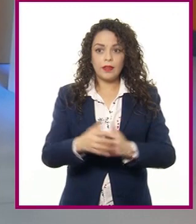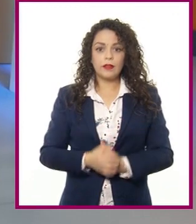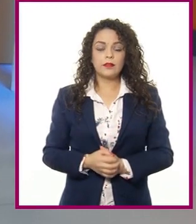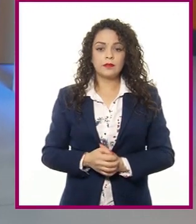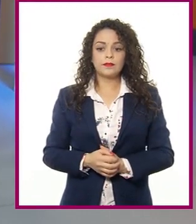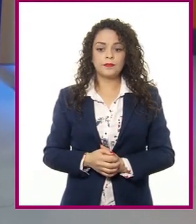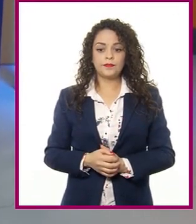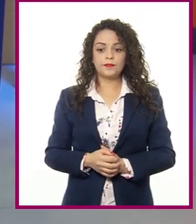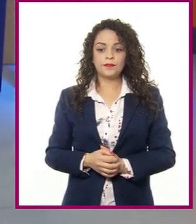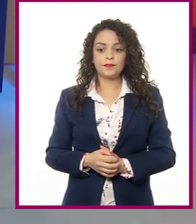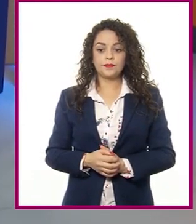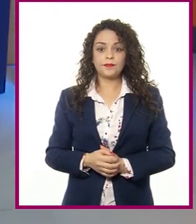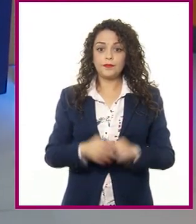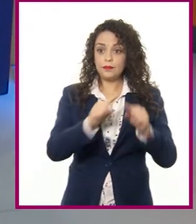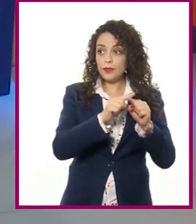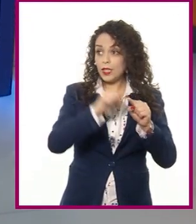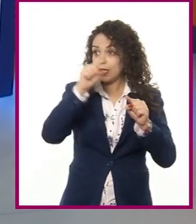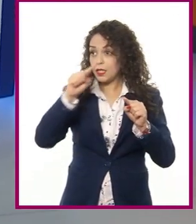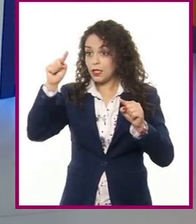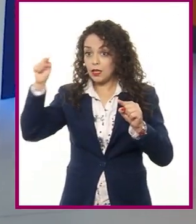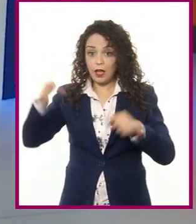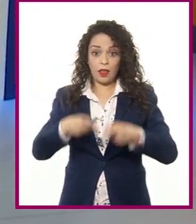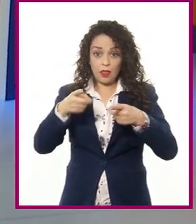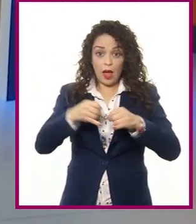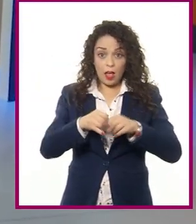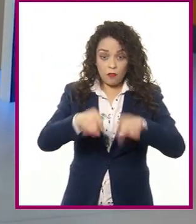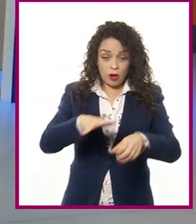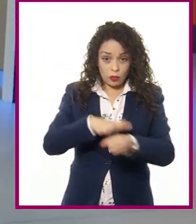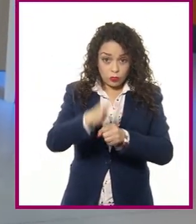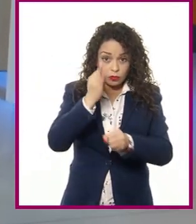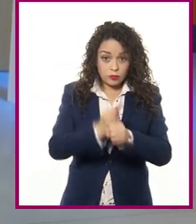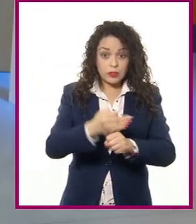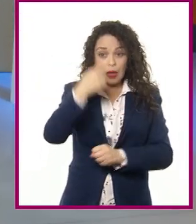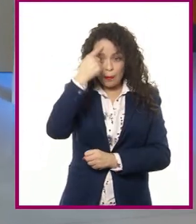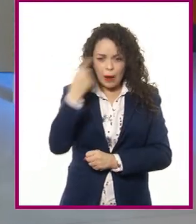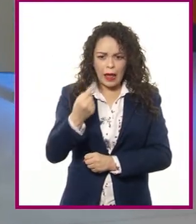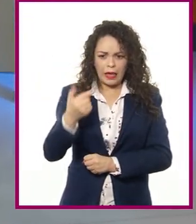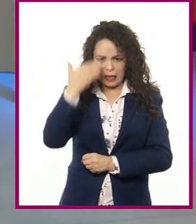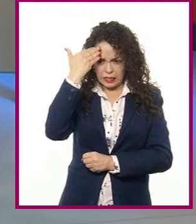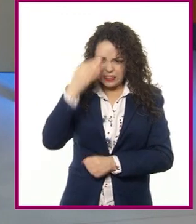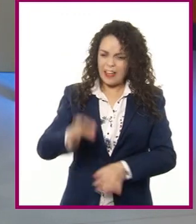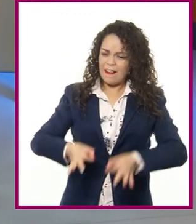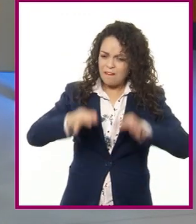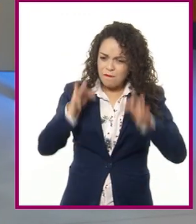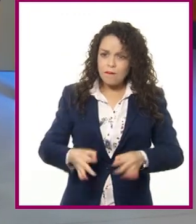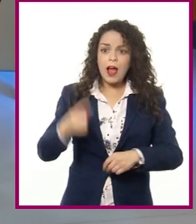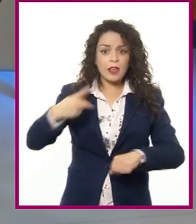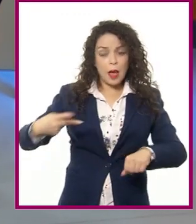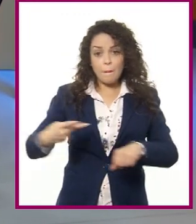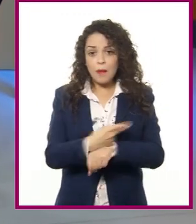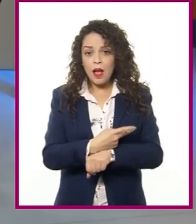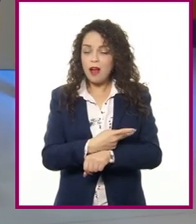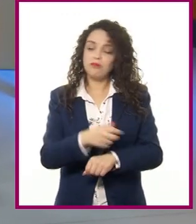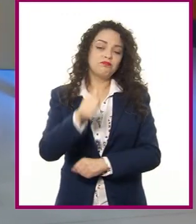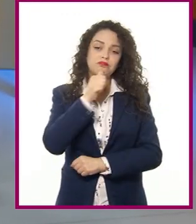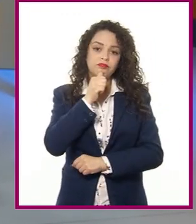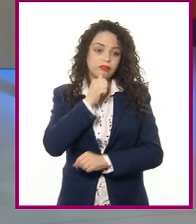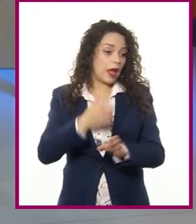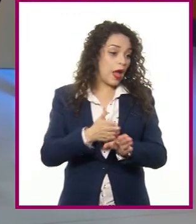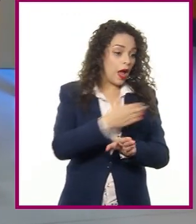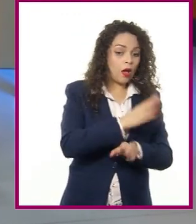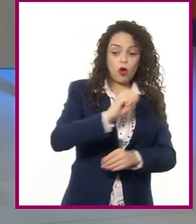extrapolaciones, la gráfica no provee información suficiente para saber con certeza lo sucedido antes o